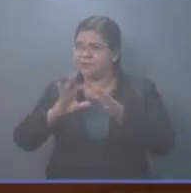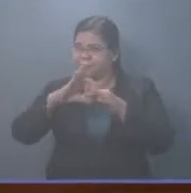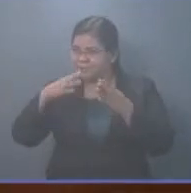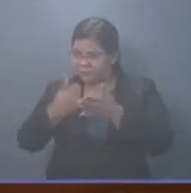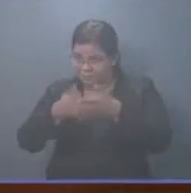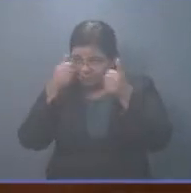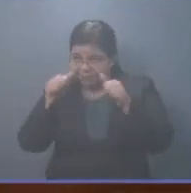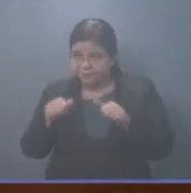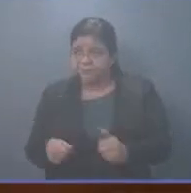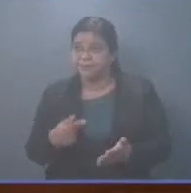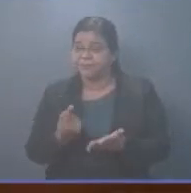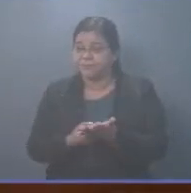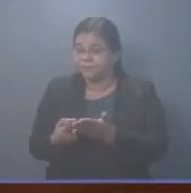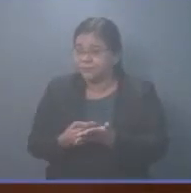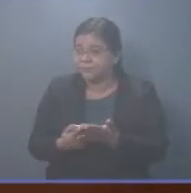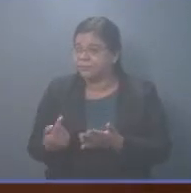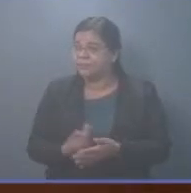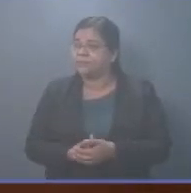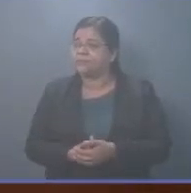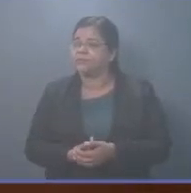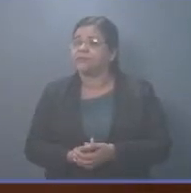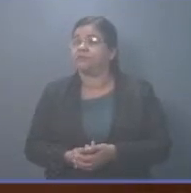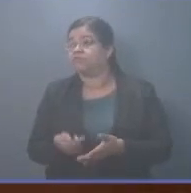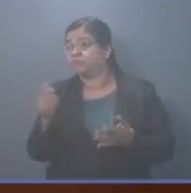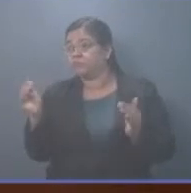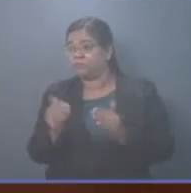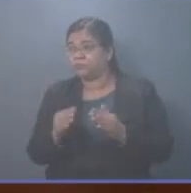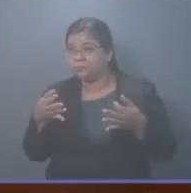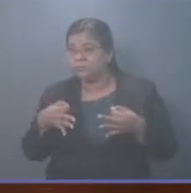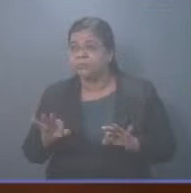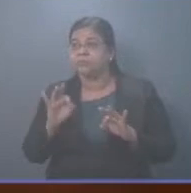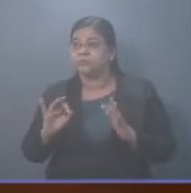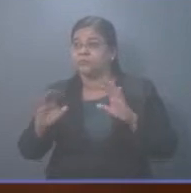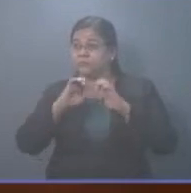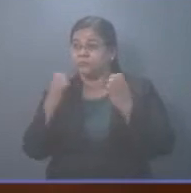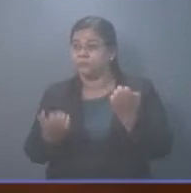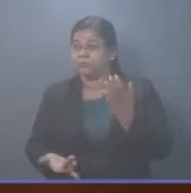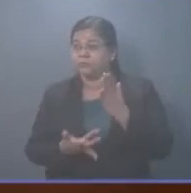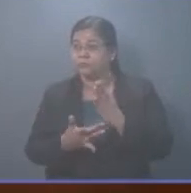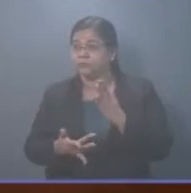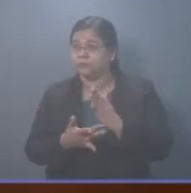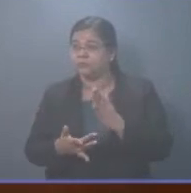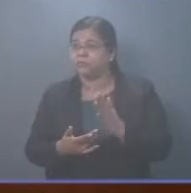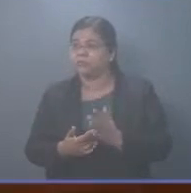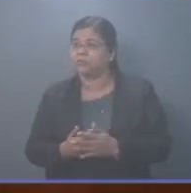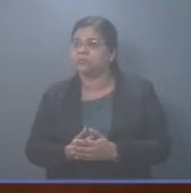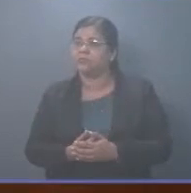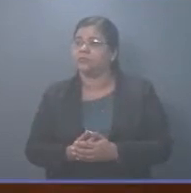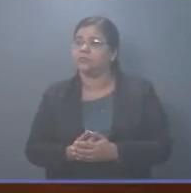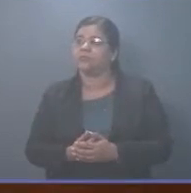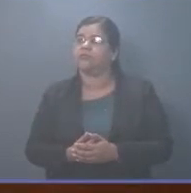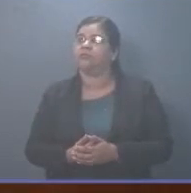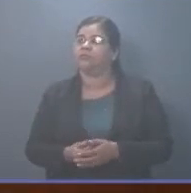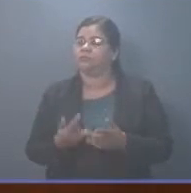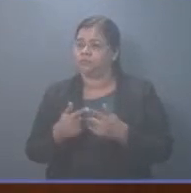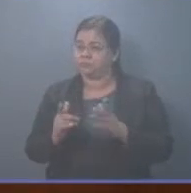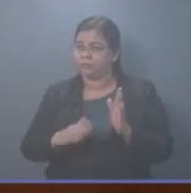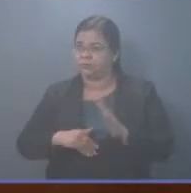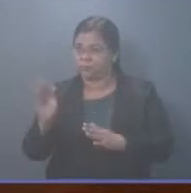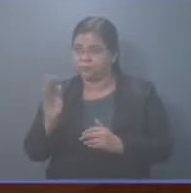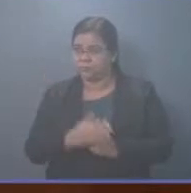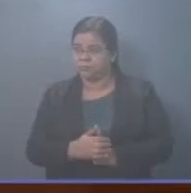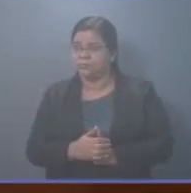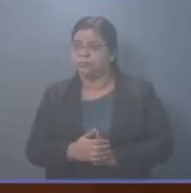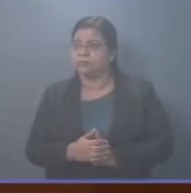enuncia en esta disposición. De igual forma, el equipo técnico recuerda a la comisión que también hay un antecedente en